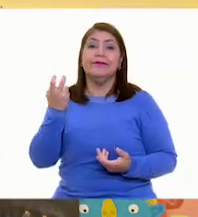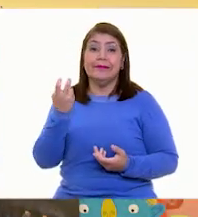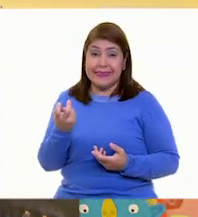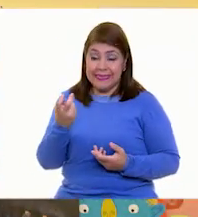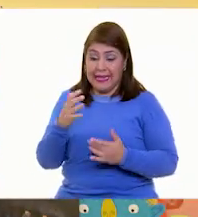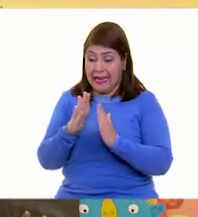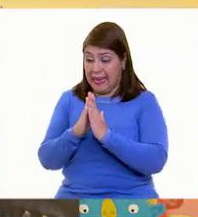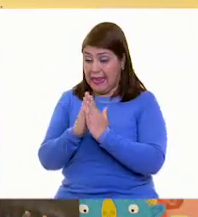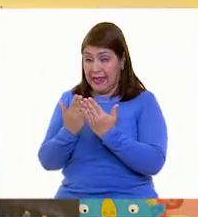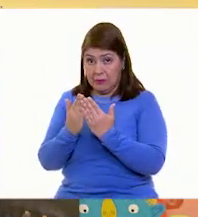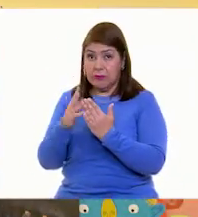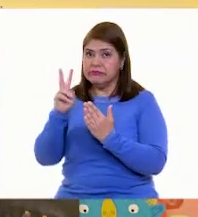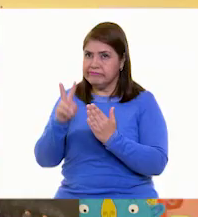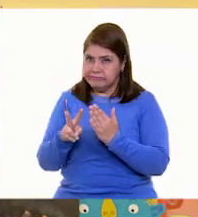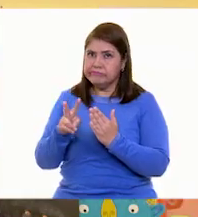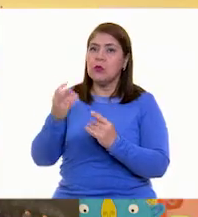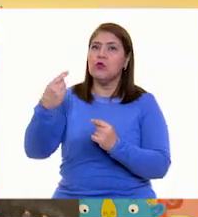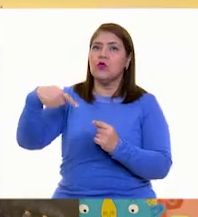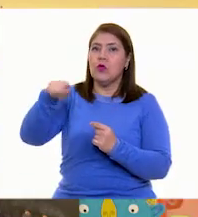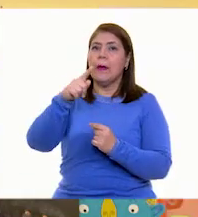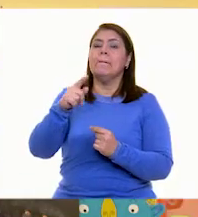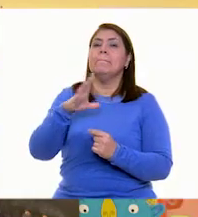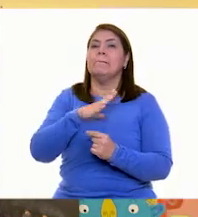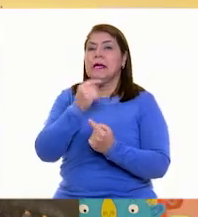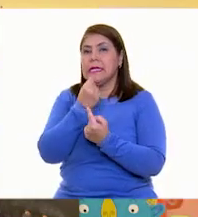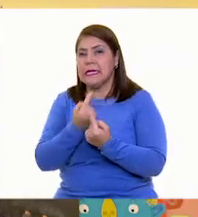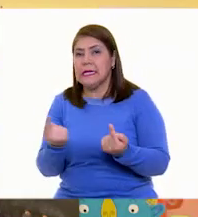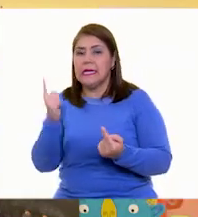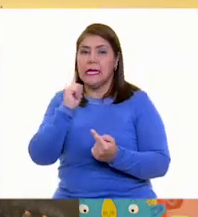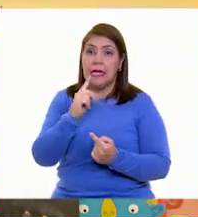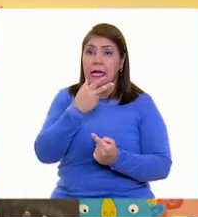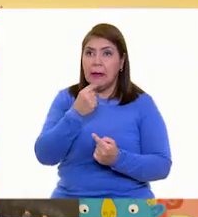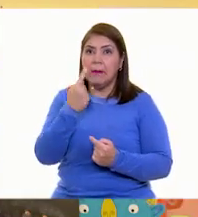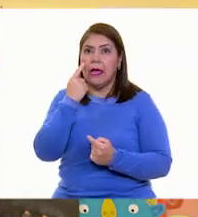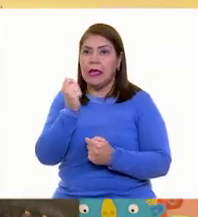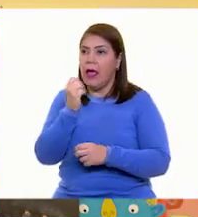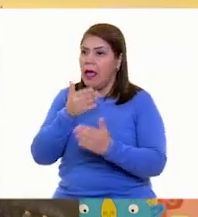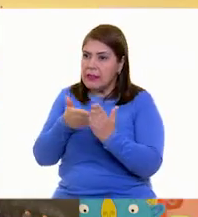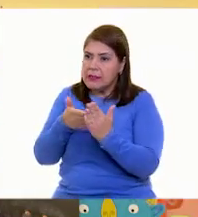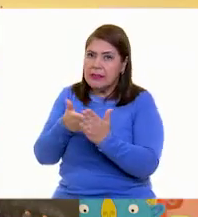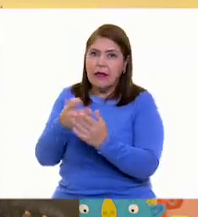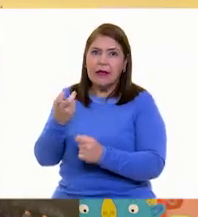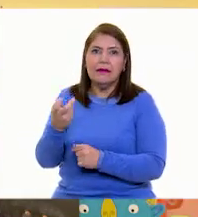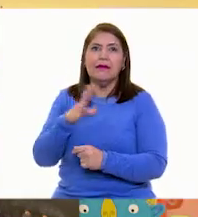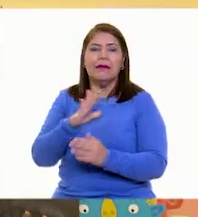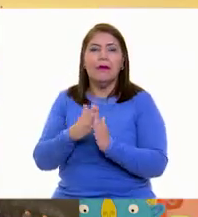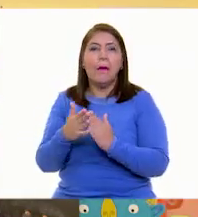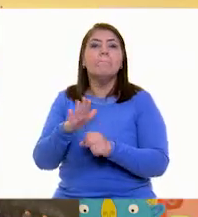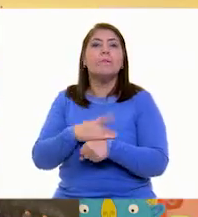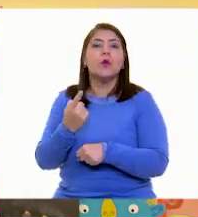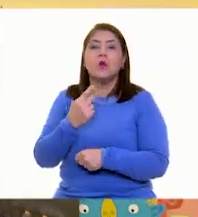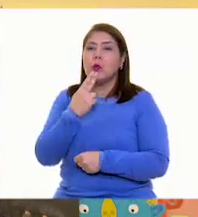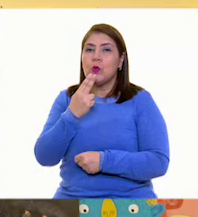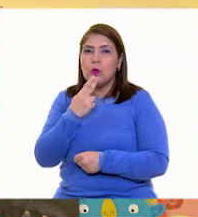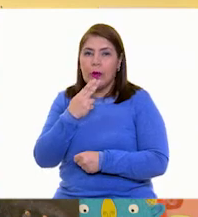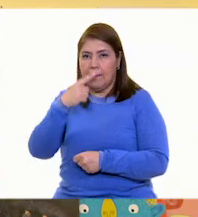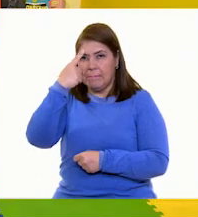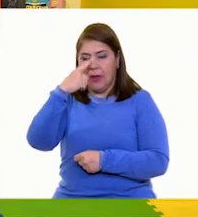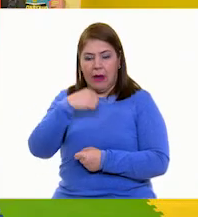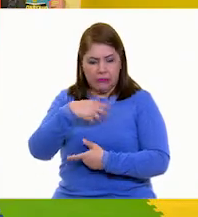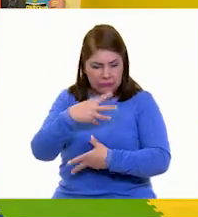tipo de libros son muy buscados por las niñas y los niños, ya que les resultan útiles y